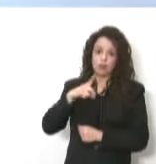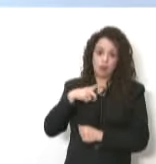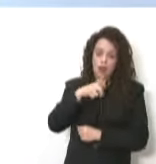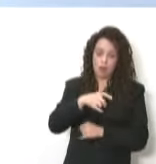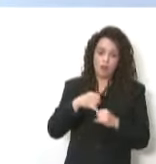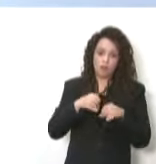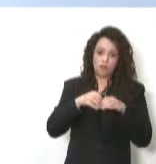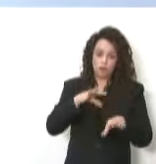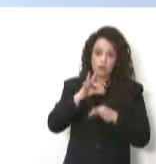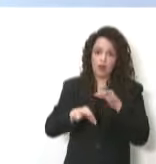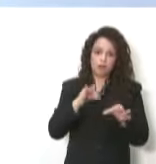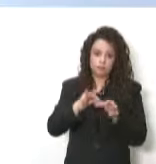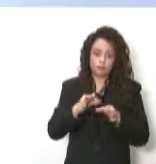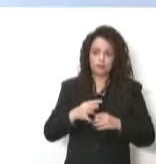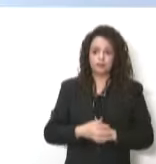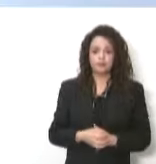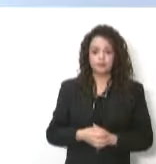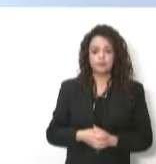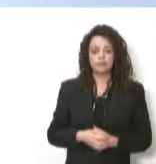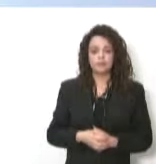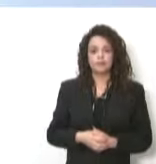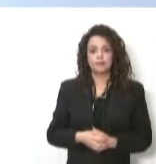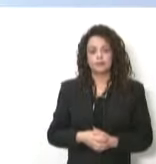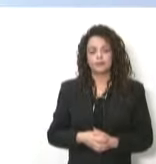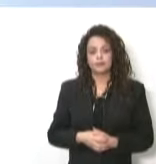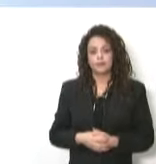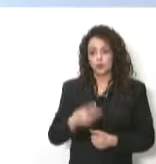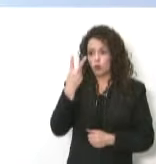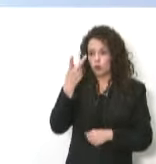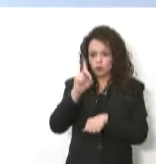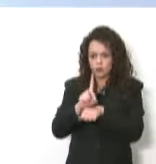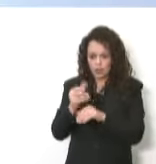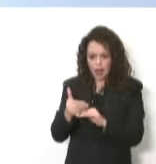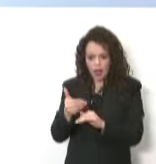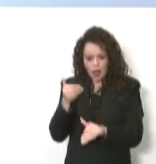9 ya sesionamos y ya se pasa 2 días antes, es 2 días antes